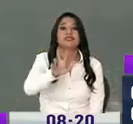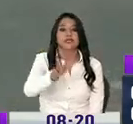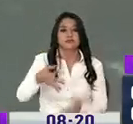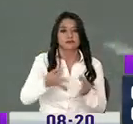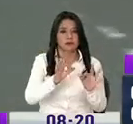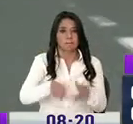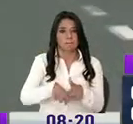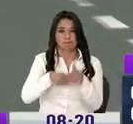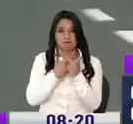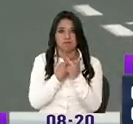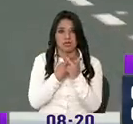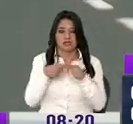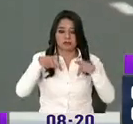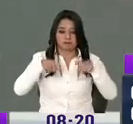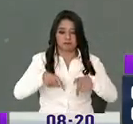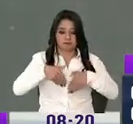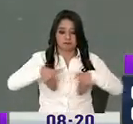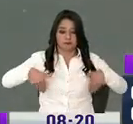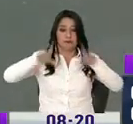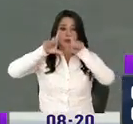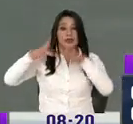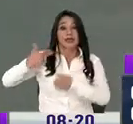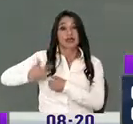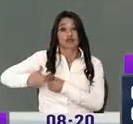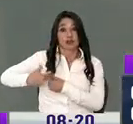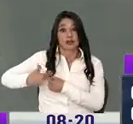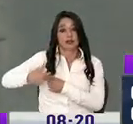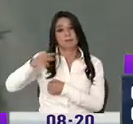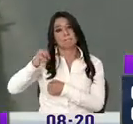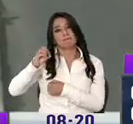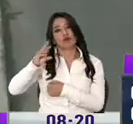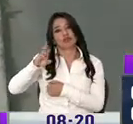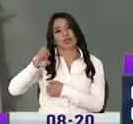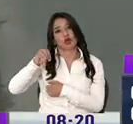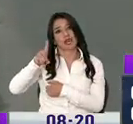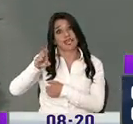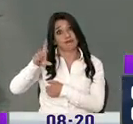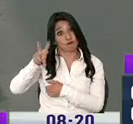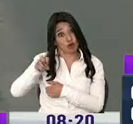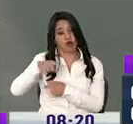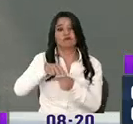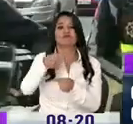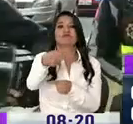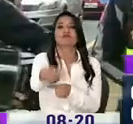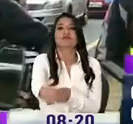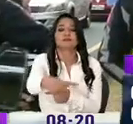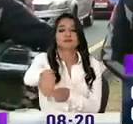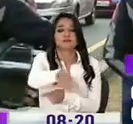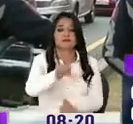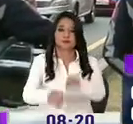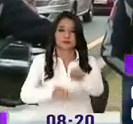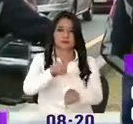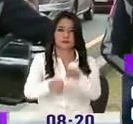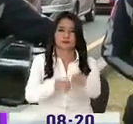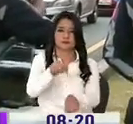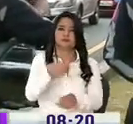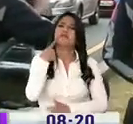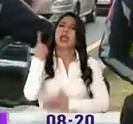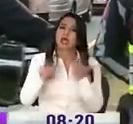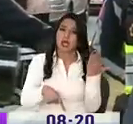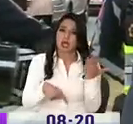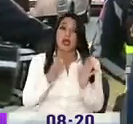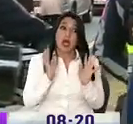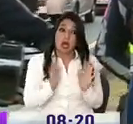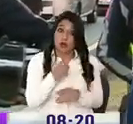El trayecto comprende desde la gasolinera del sector de Monte Olivo hasta el redondel del ciclista. Incentivar a la gente que venga en